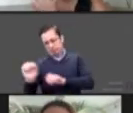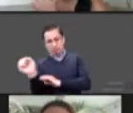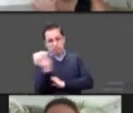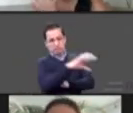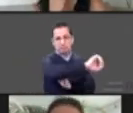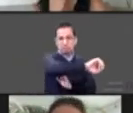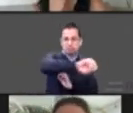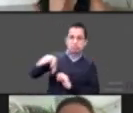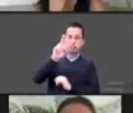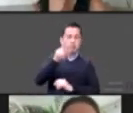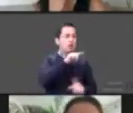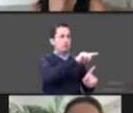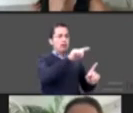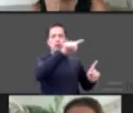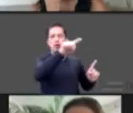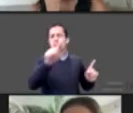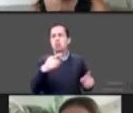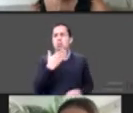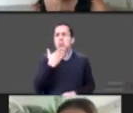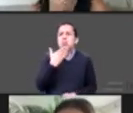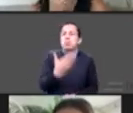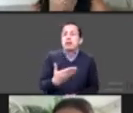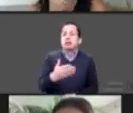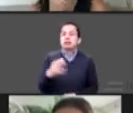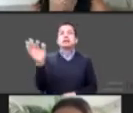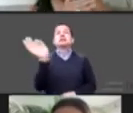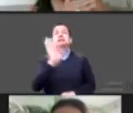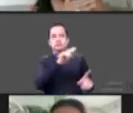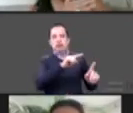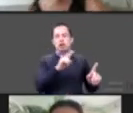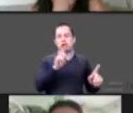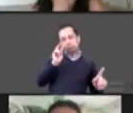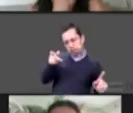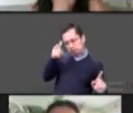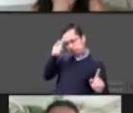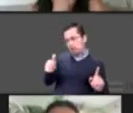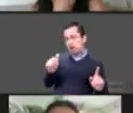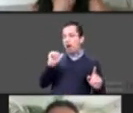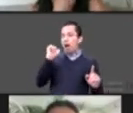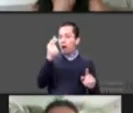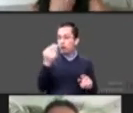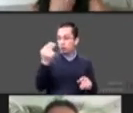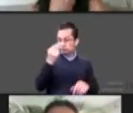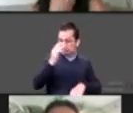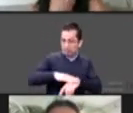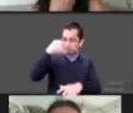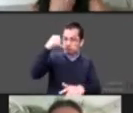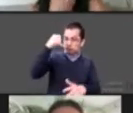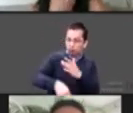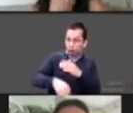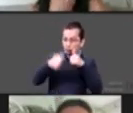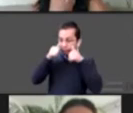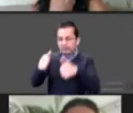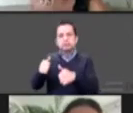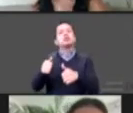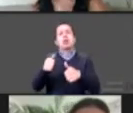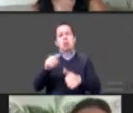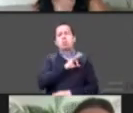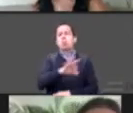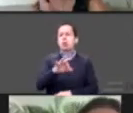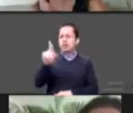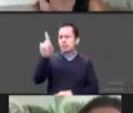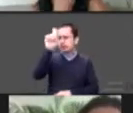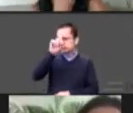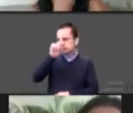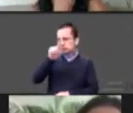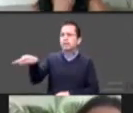muy responsable de nuestra parte. Si se requiere una atención mayor o más prolongada, ya se le canalizará o se le dirá